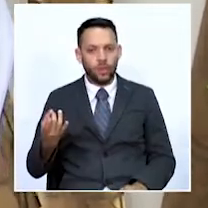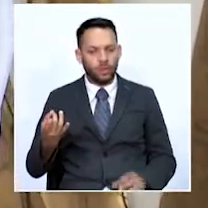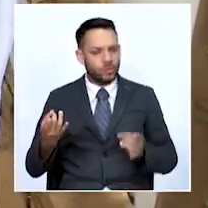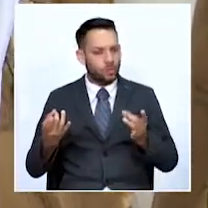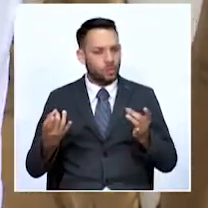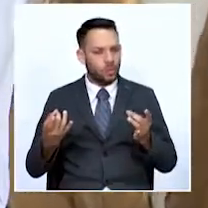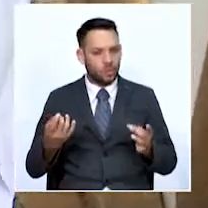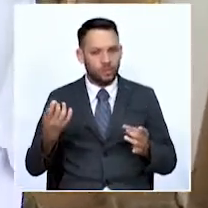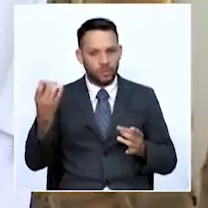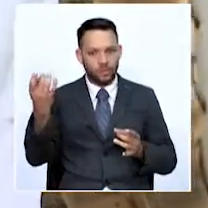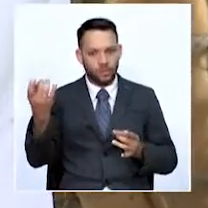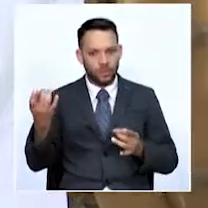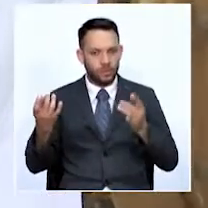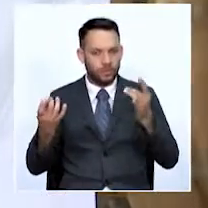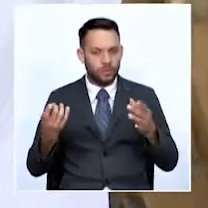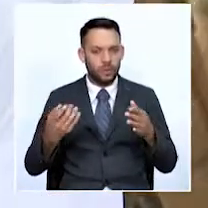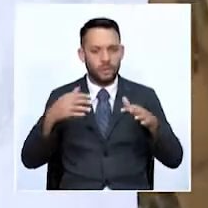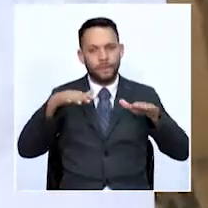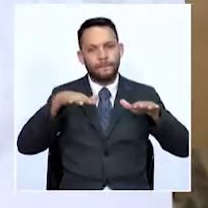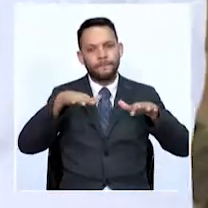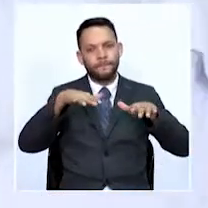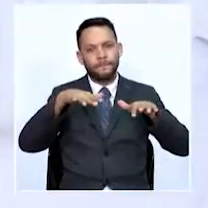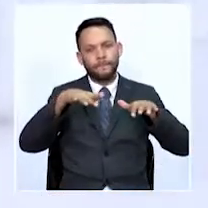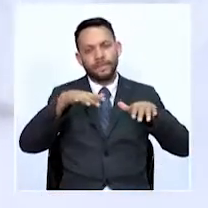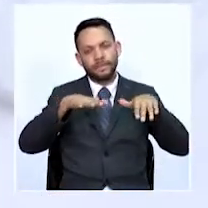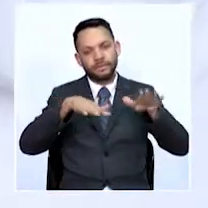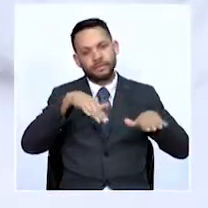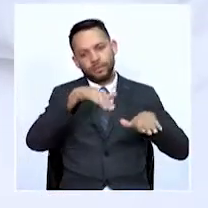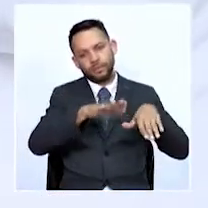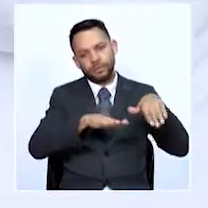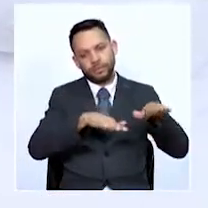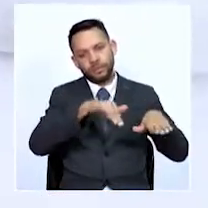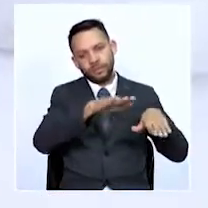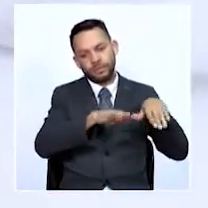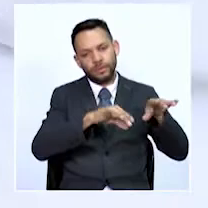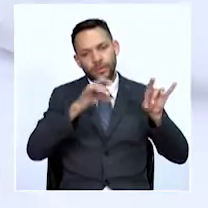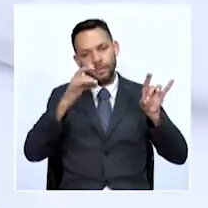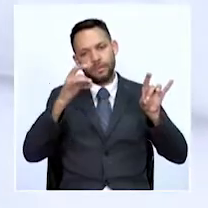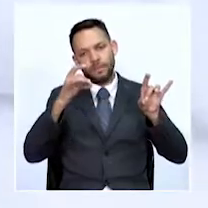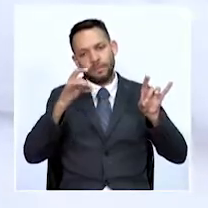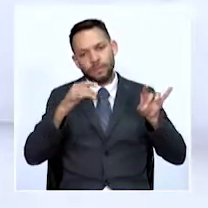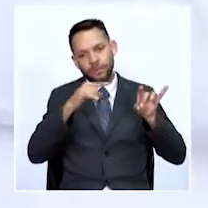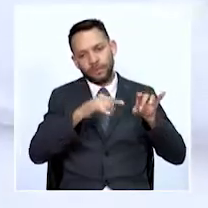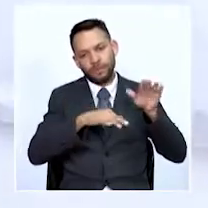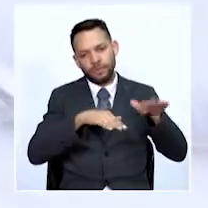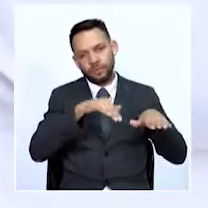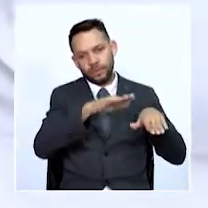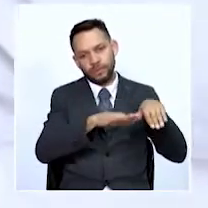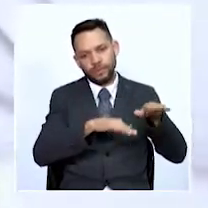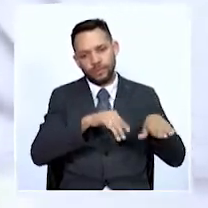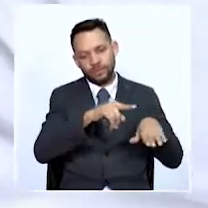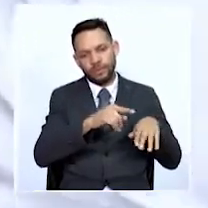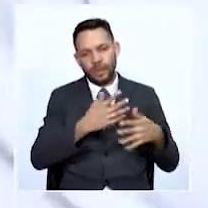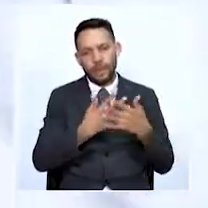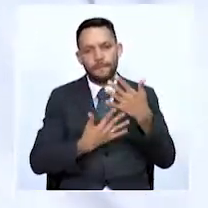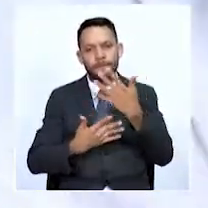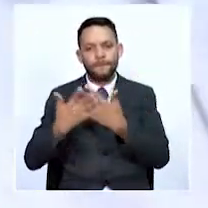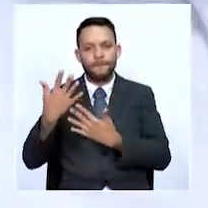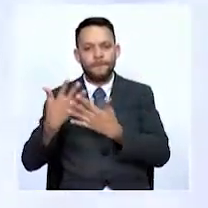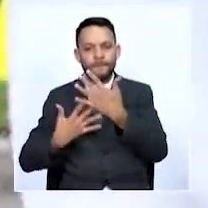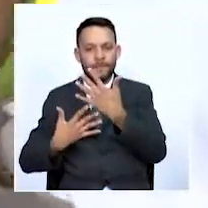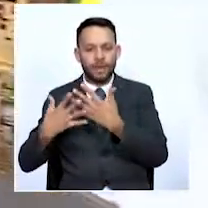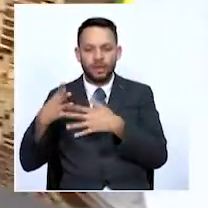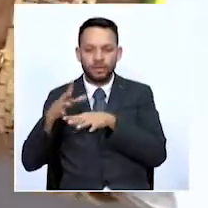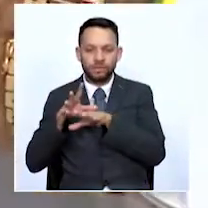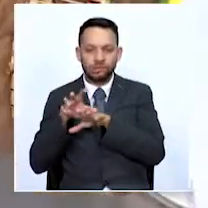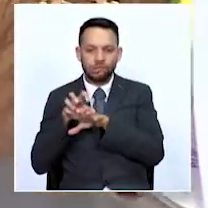manos y de los pies. Y ya me empezó a deformar la muñeca,